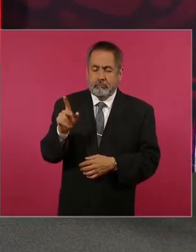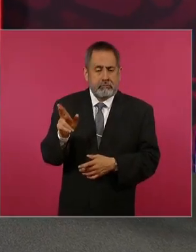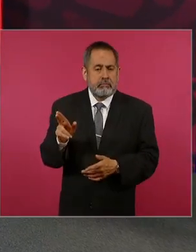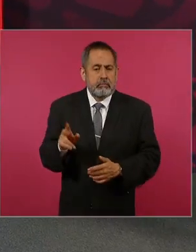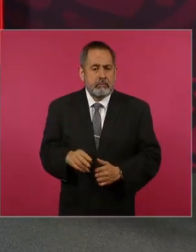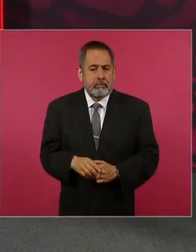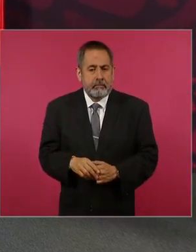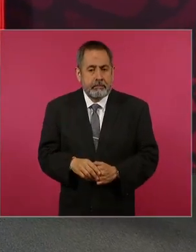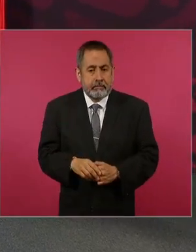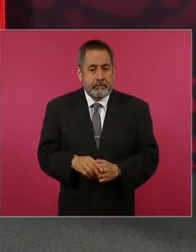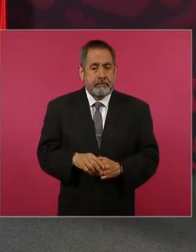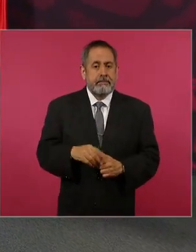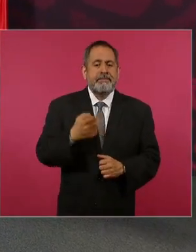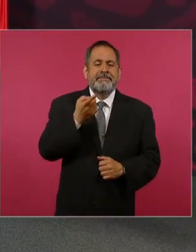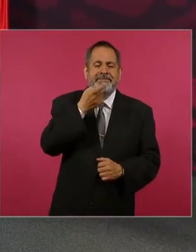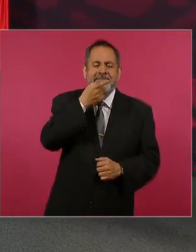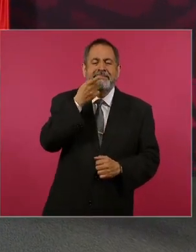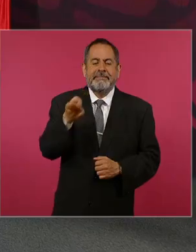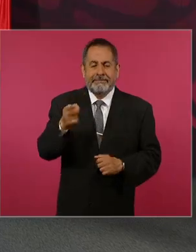Lo que dice,